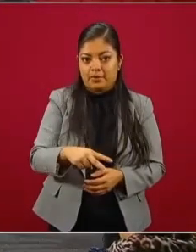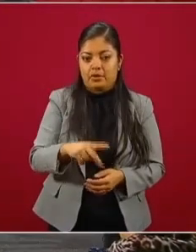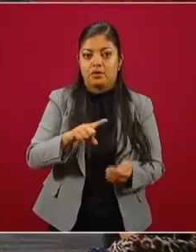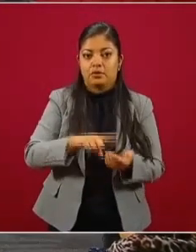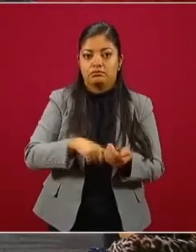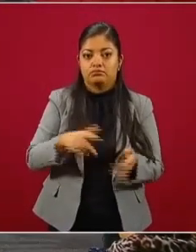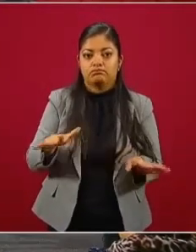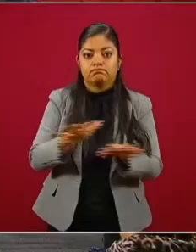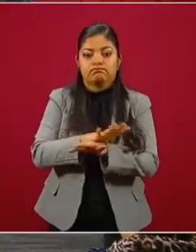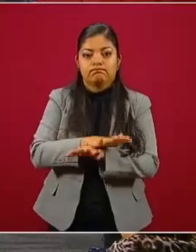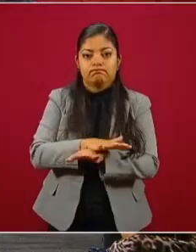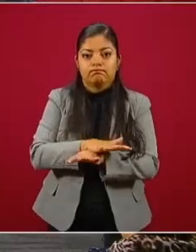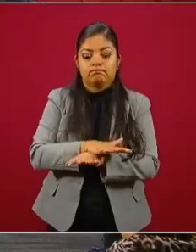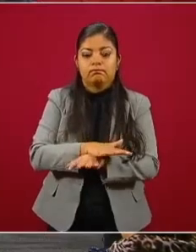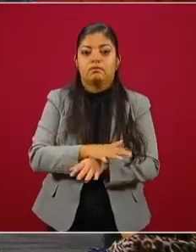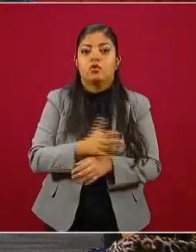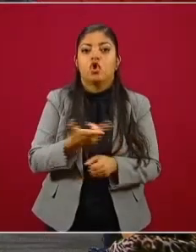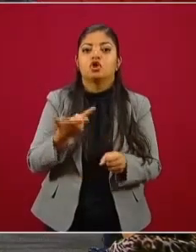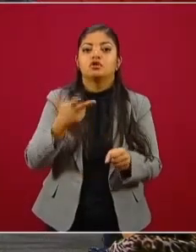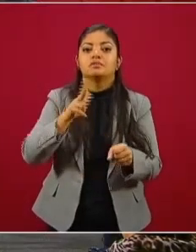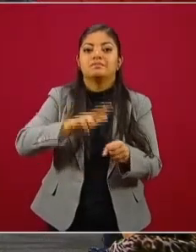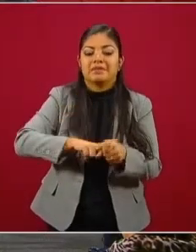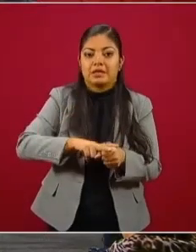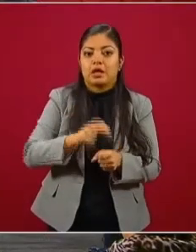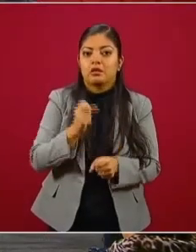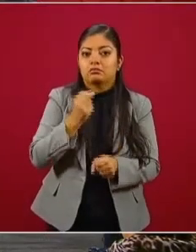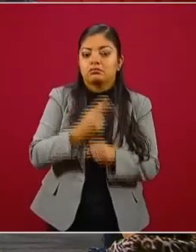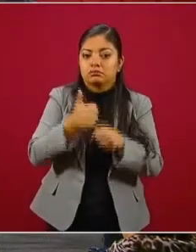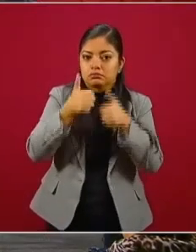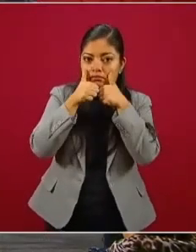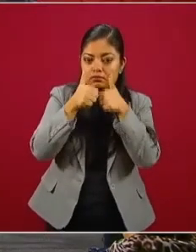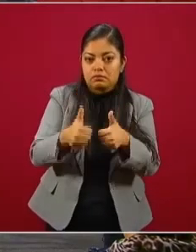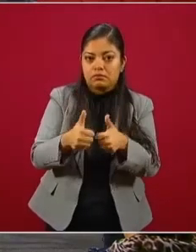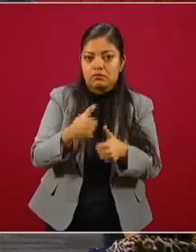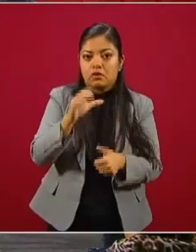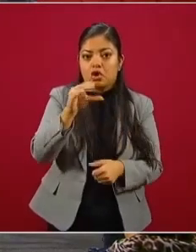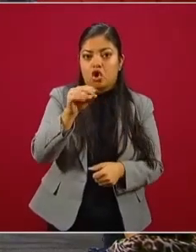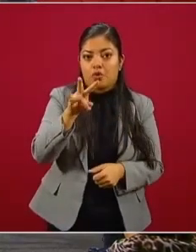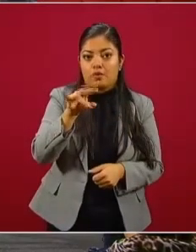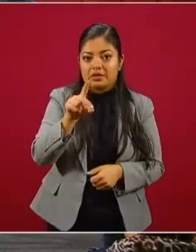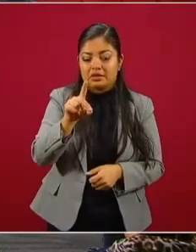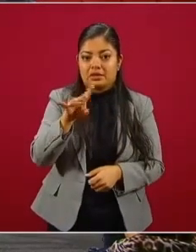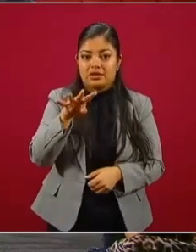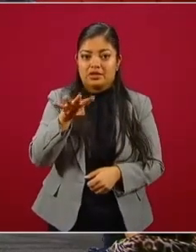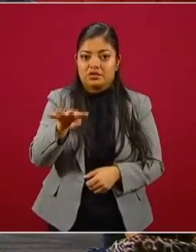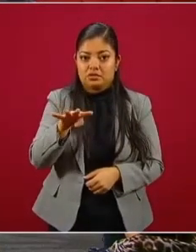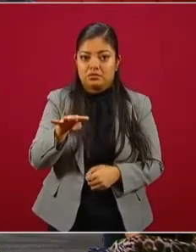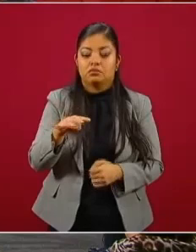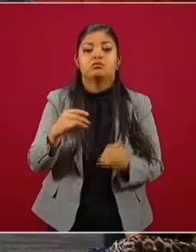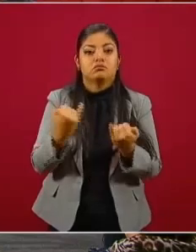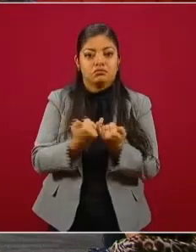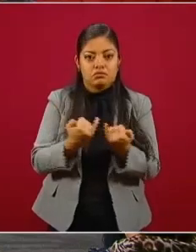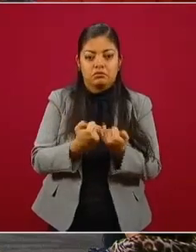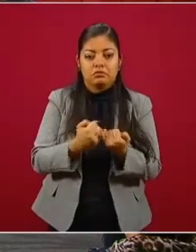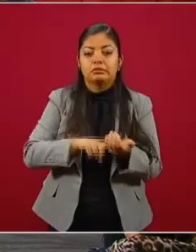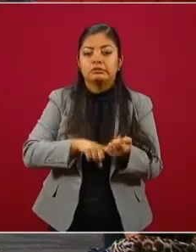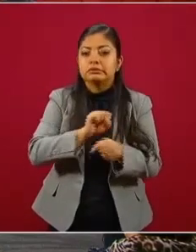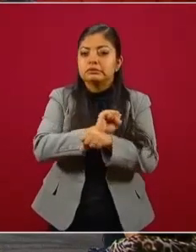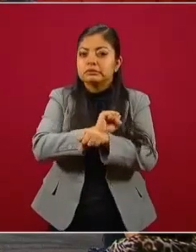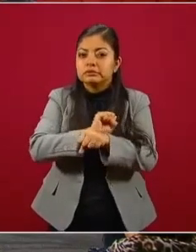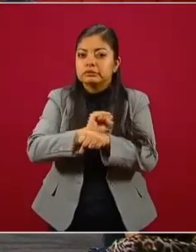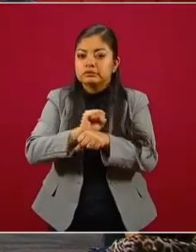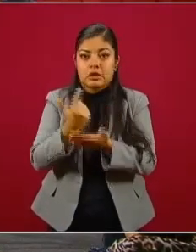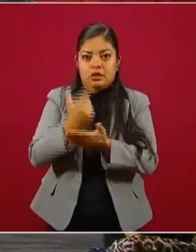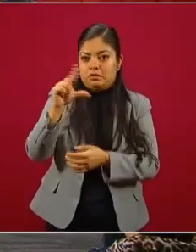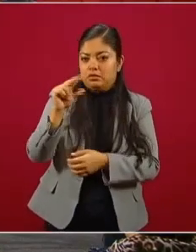reconvierte temporalmente en un hospital de atención temprana para pacientes kobe 19 igualmente con síntomas leves moderados